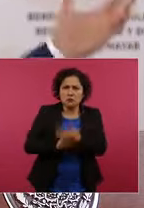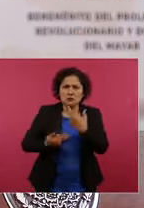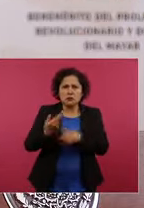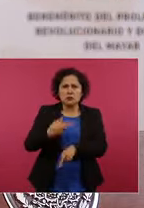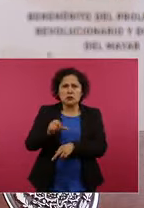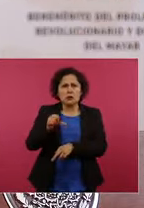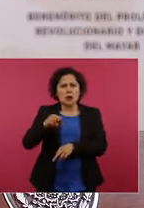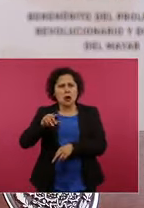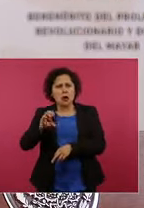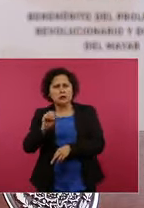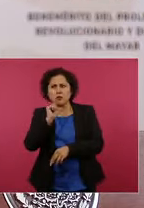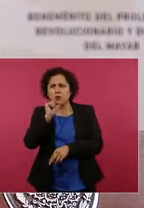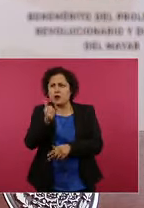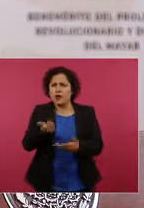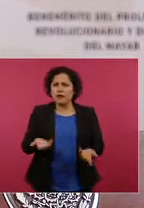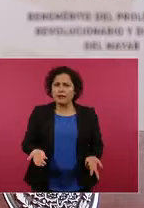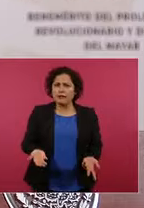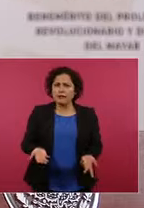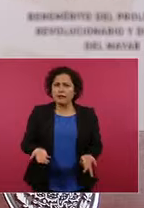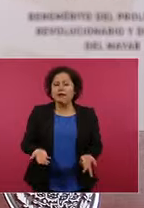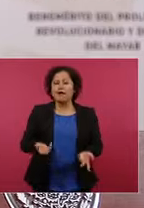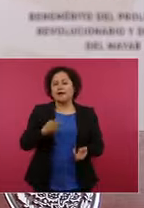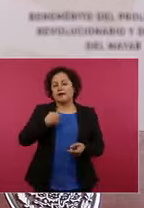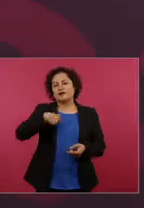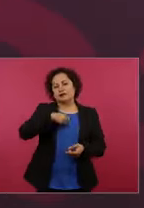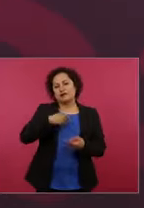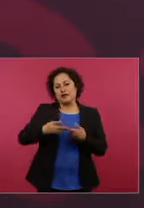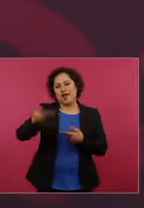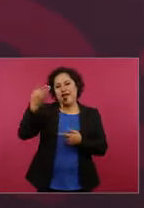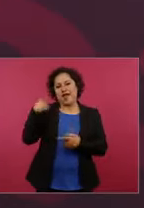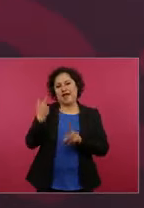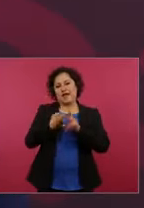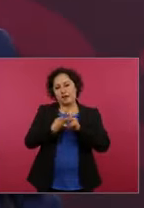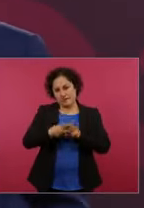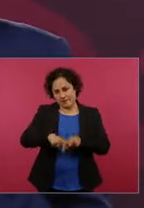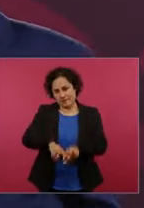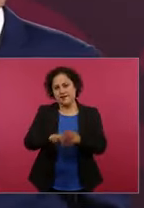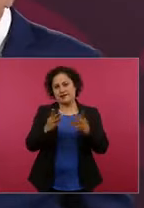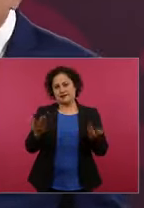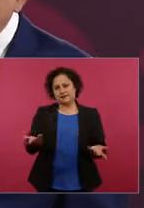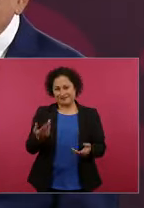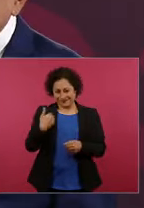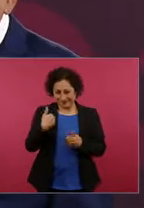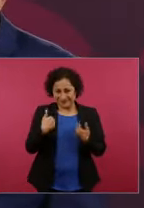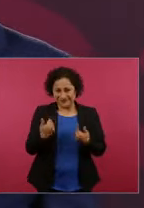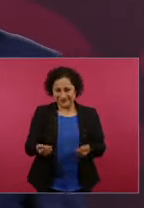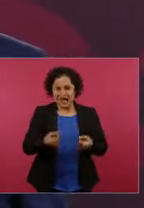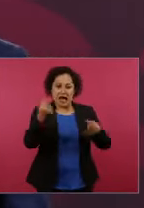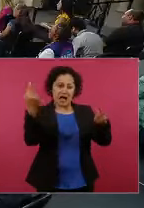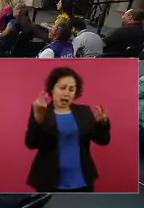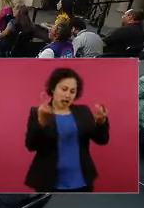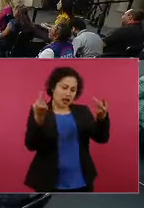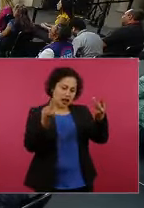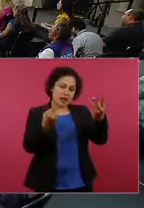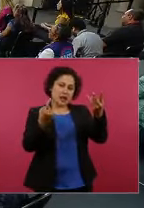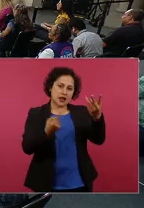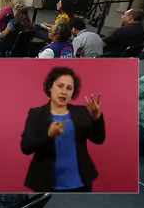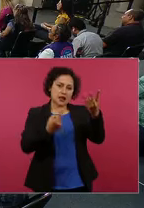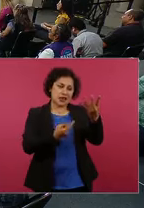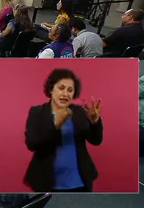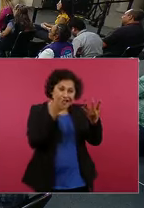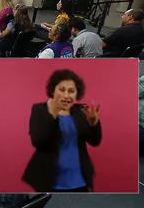Estábamos iniciando. Entonces, todo esto pues, es lo que explica el por